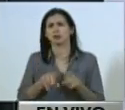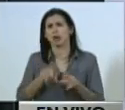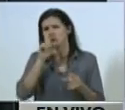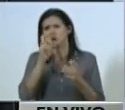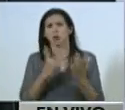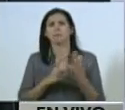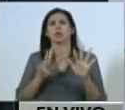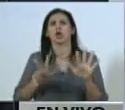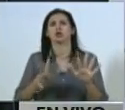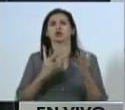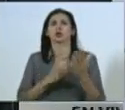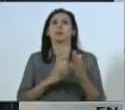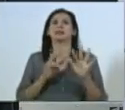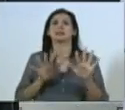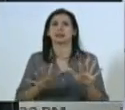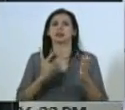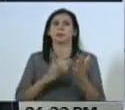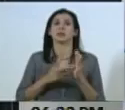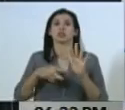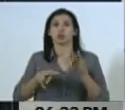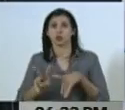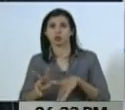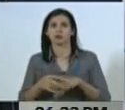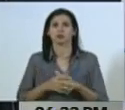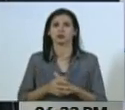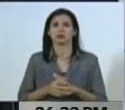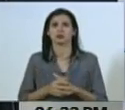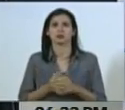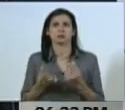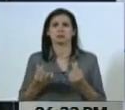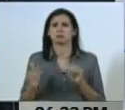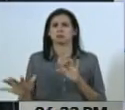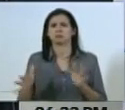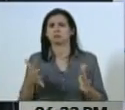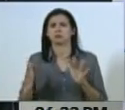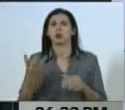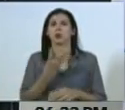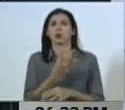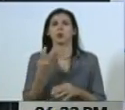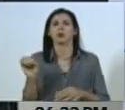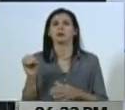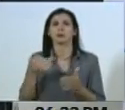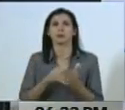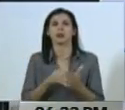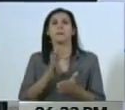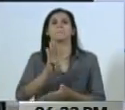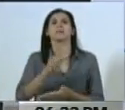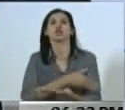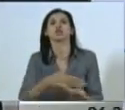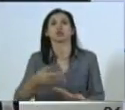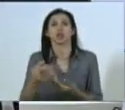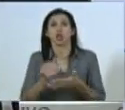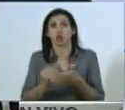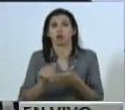2008, 10, 12, con ingresos de unos 40 mil millones de dólares.